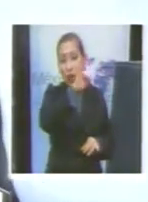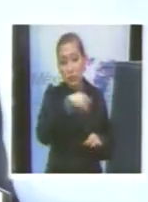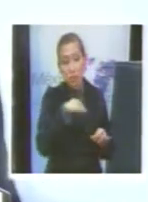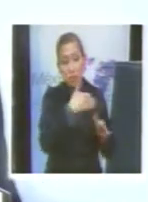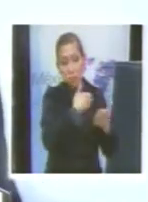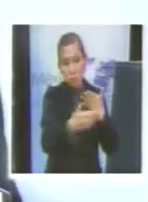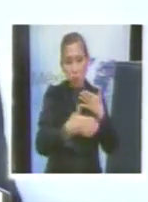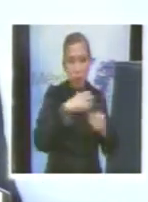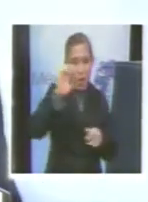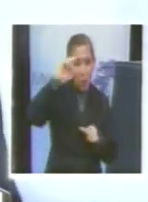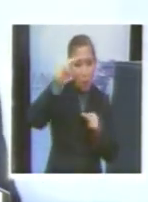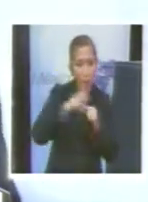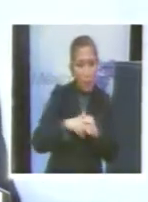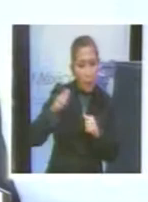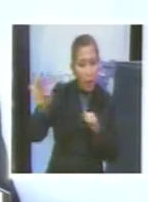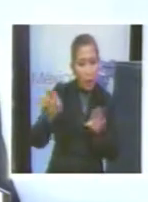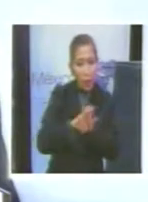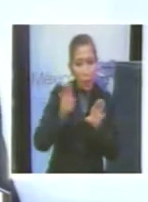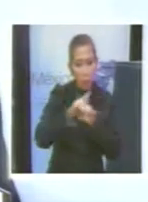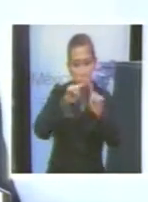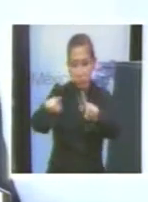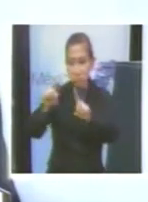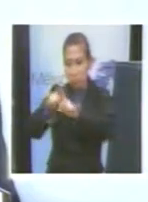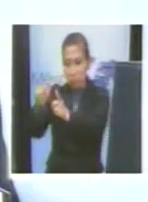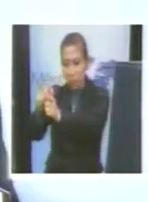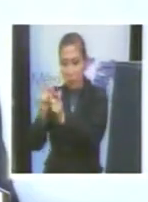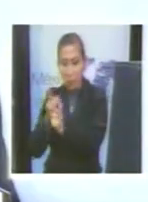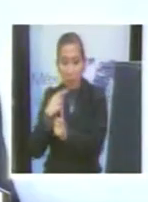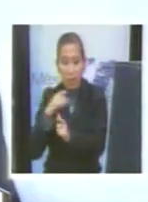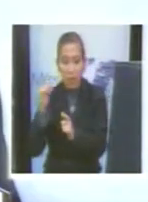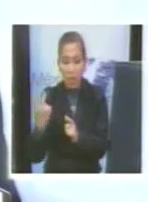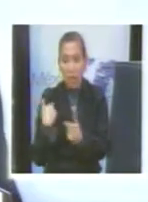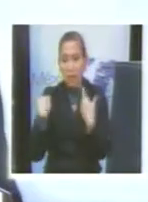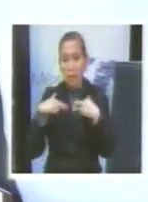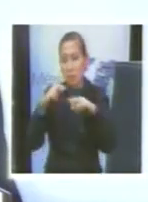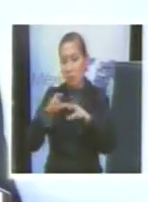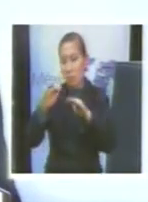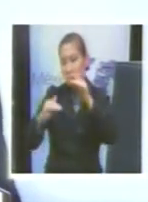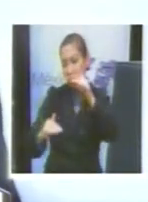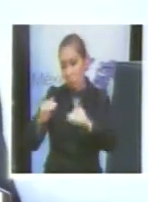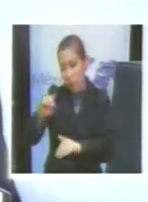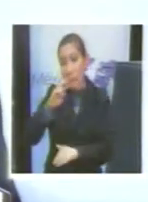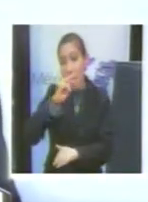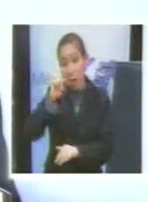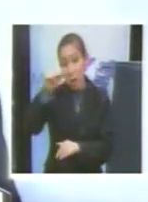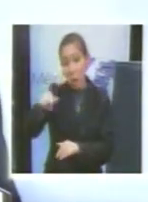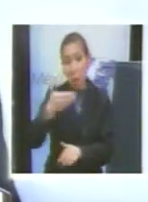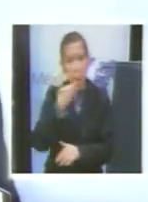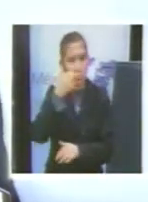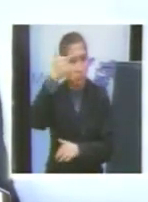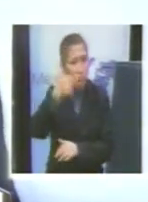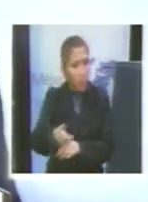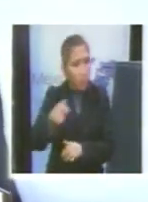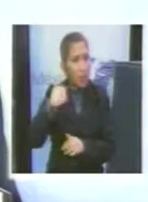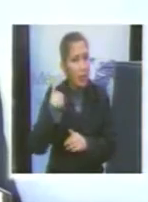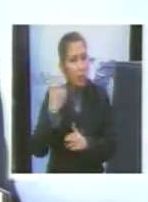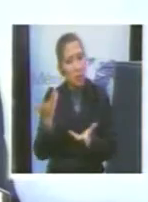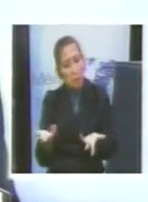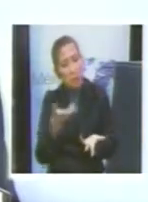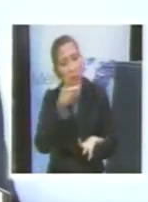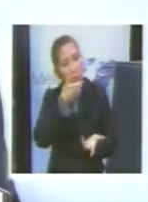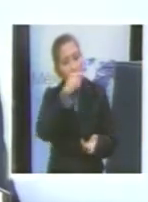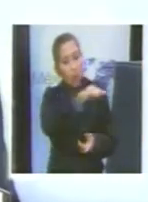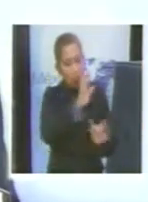políticos europeos de pluripartidismo y representación proporcional resultaban mucho más adecuados y asimilables para